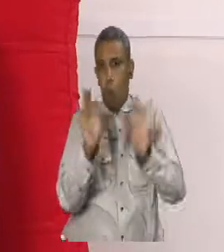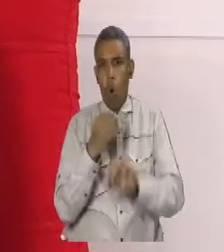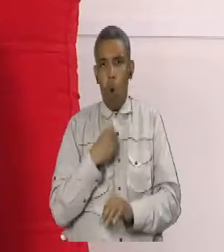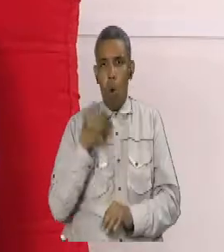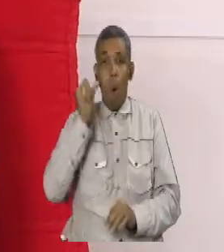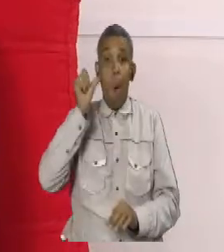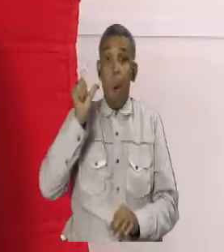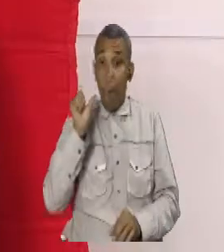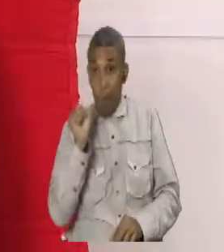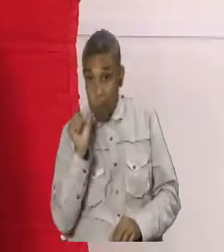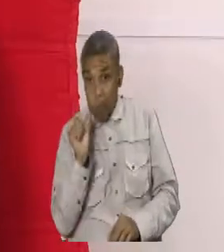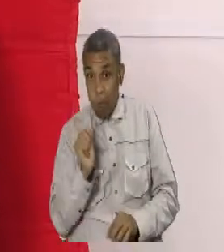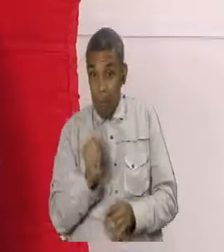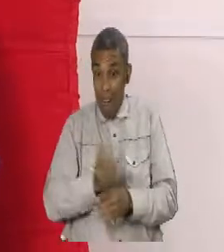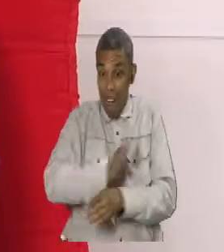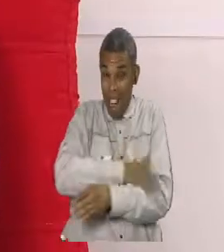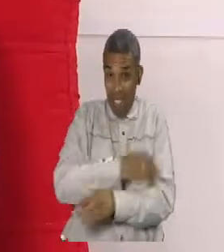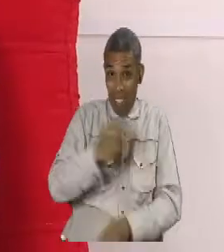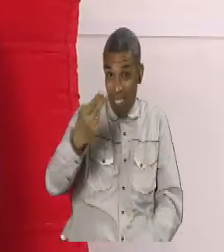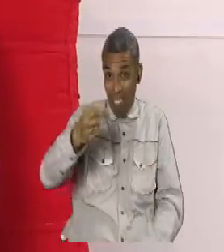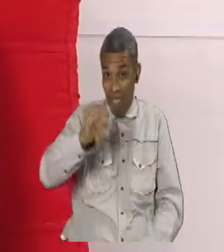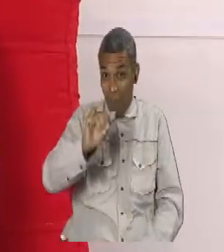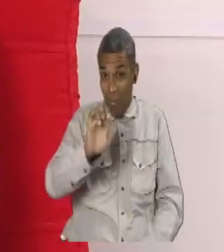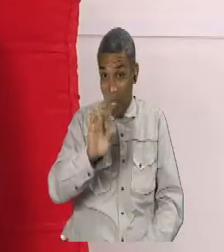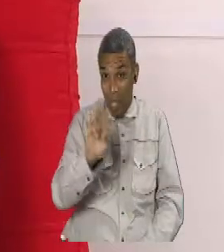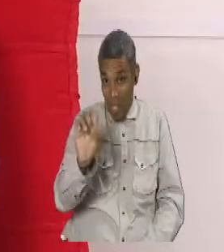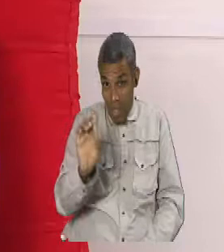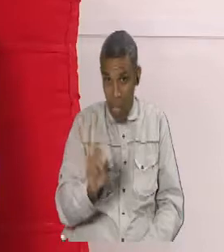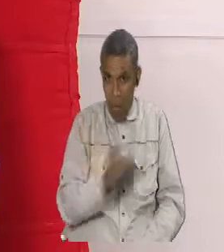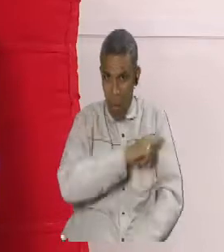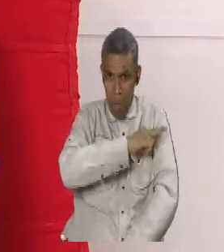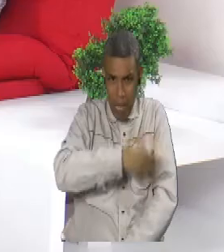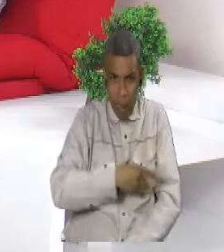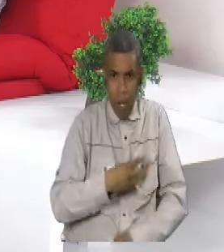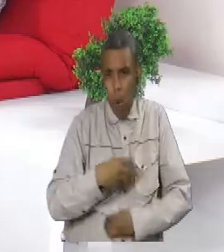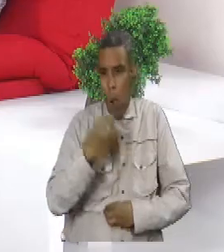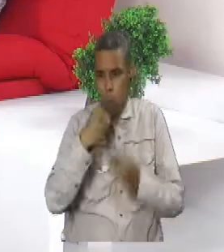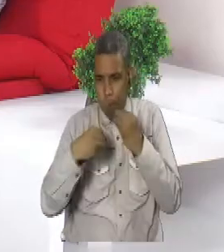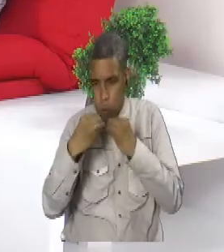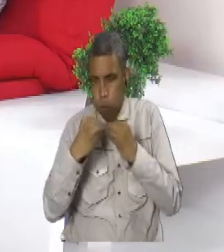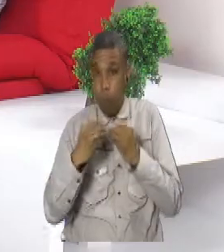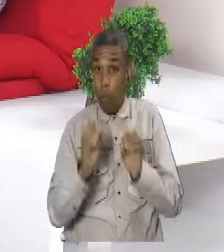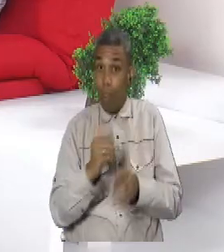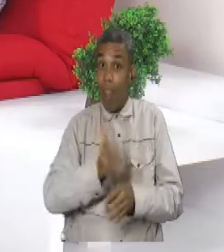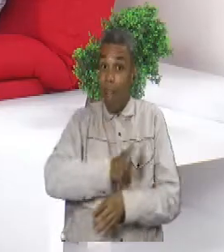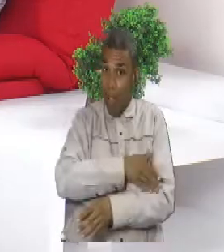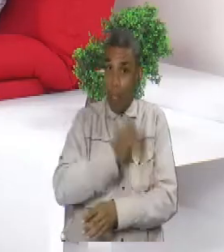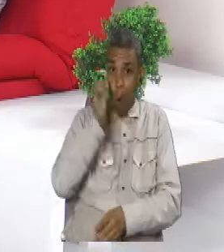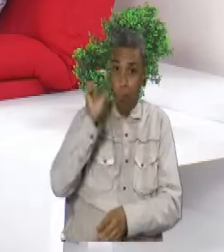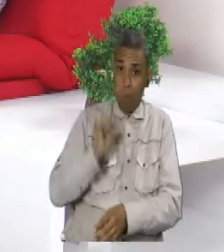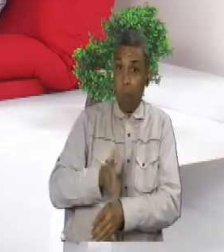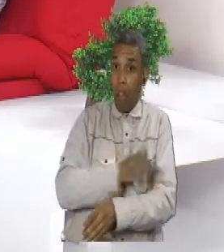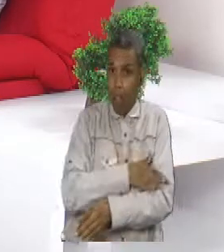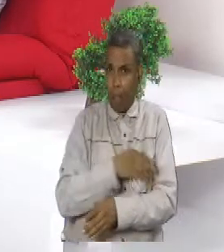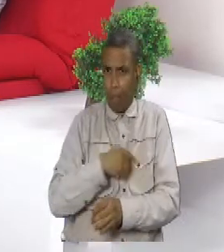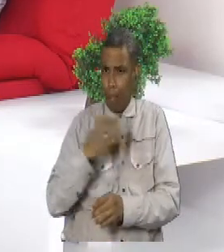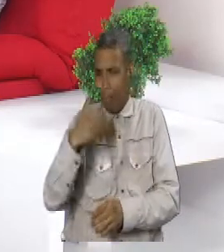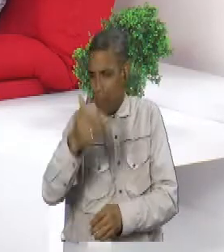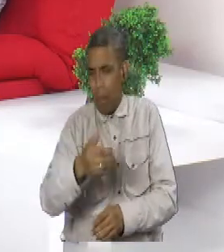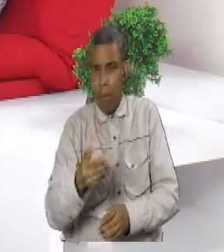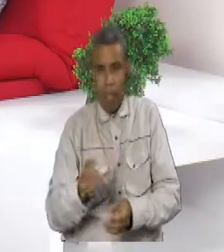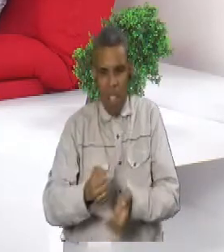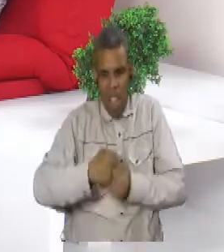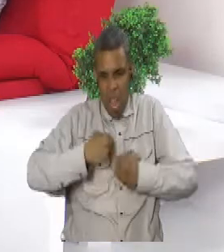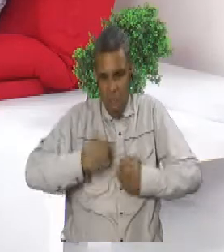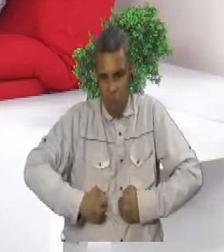el mundo te va a decir te estás quedando calva. Perfecto. ¿Alguna otra forma de prevención? La principal prevención es esa.